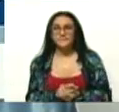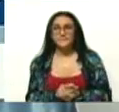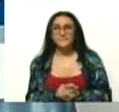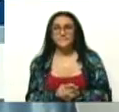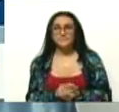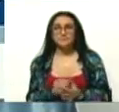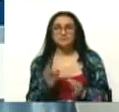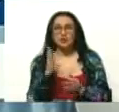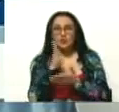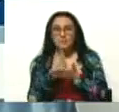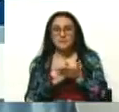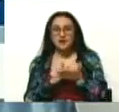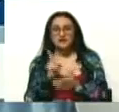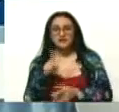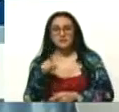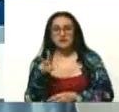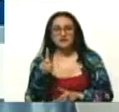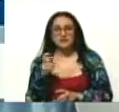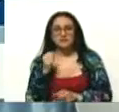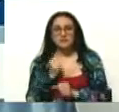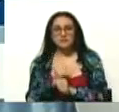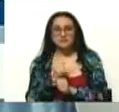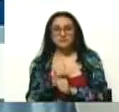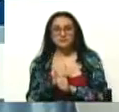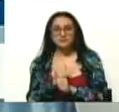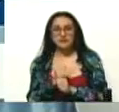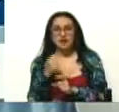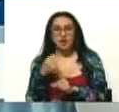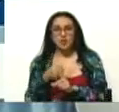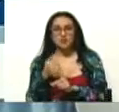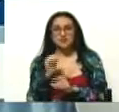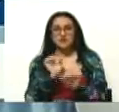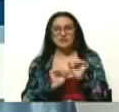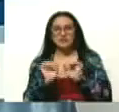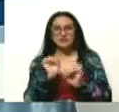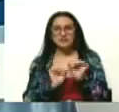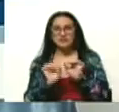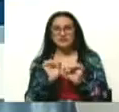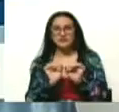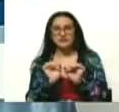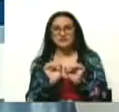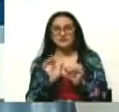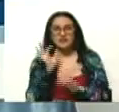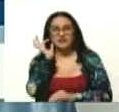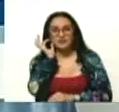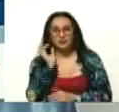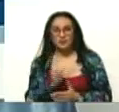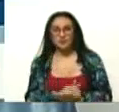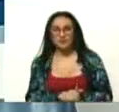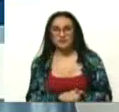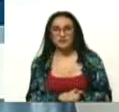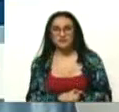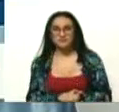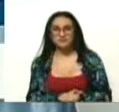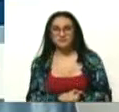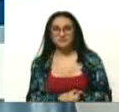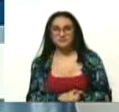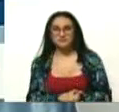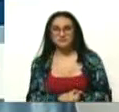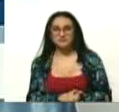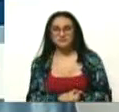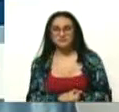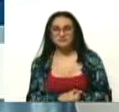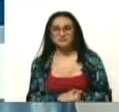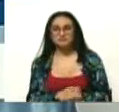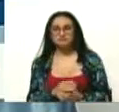Una parte también clave en nuestro trabajo, la lucha en defensa de la mujer, la integridad de la